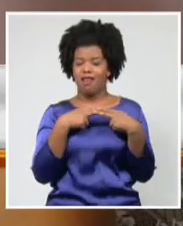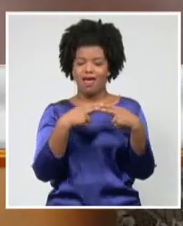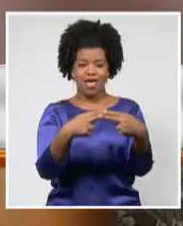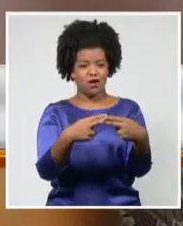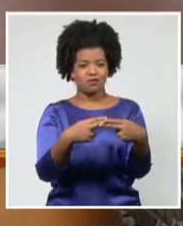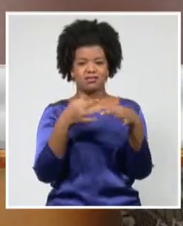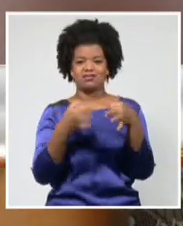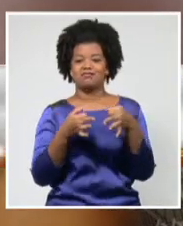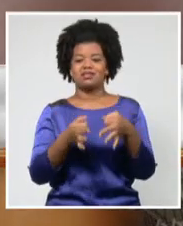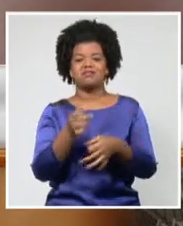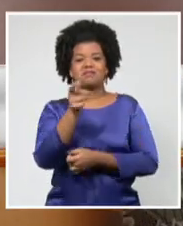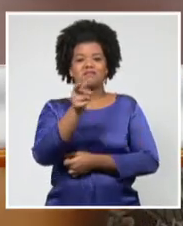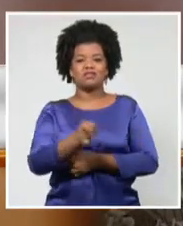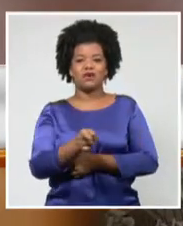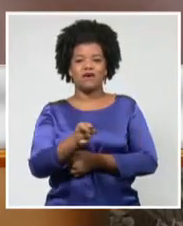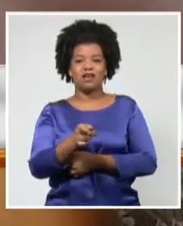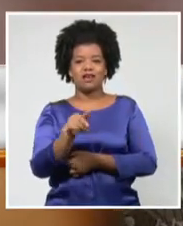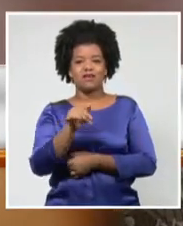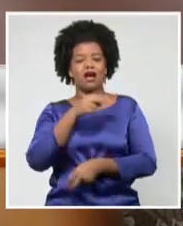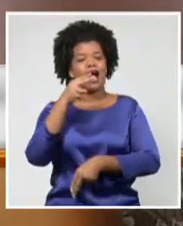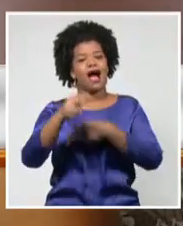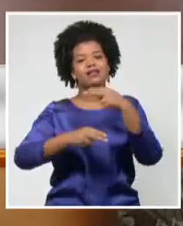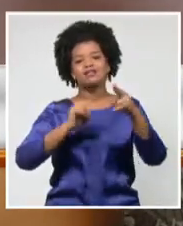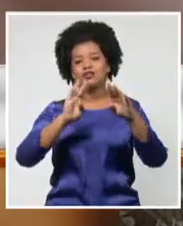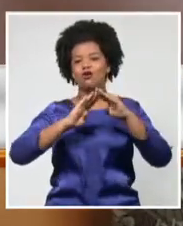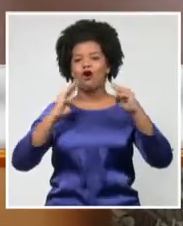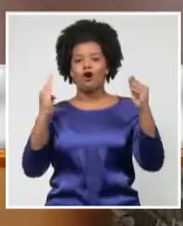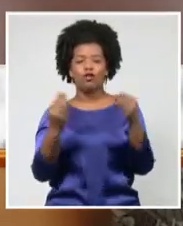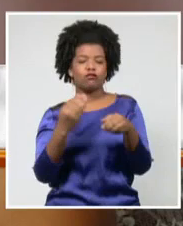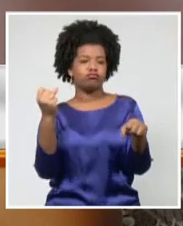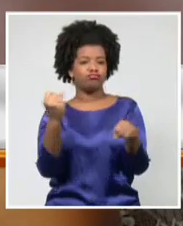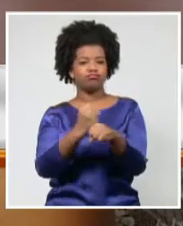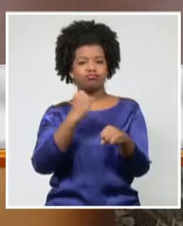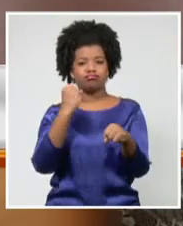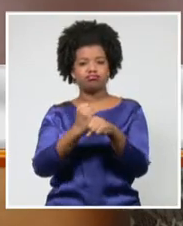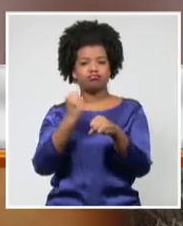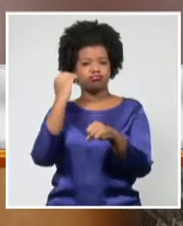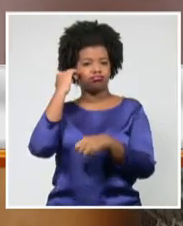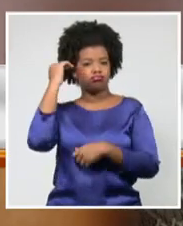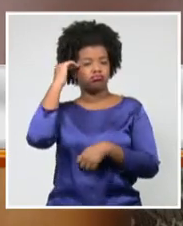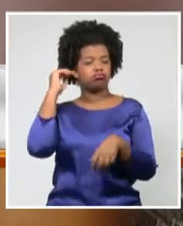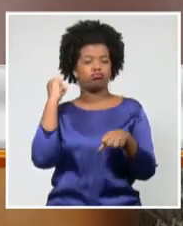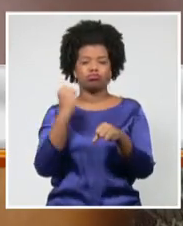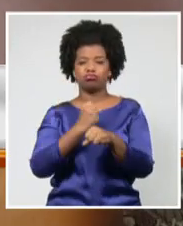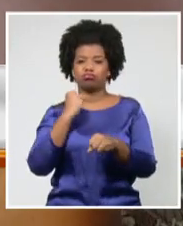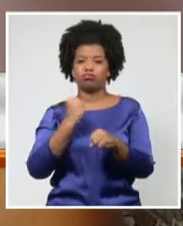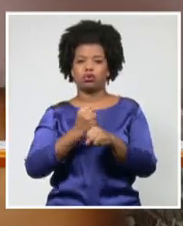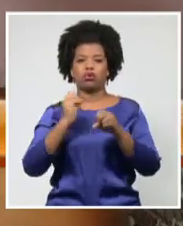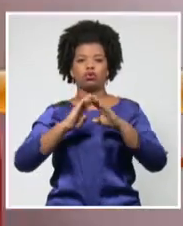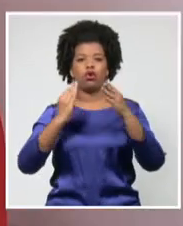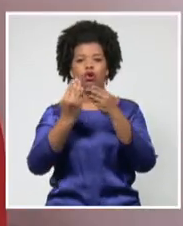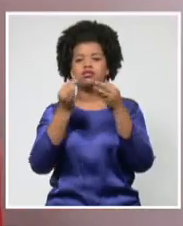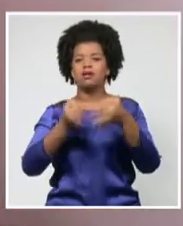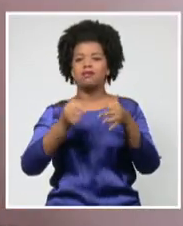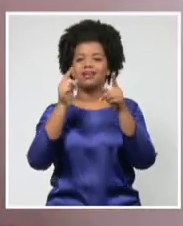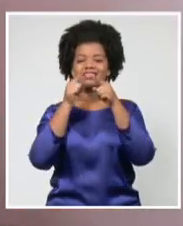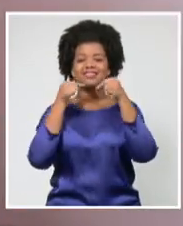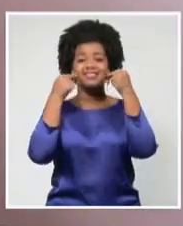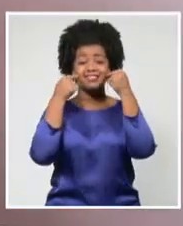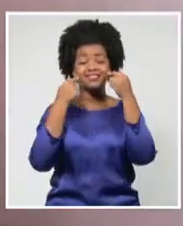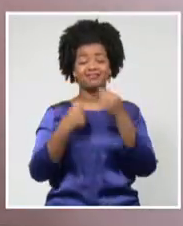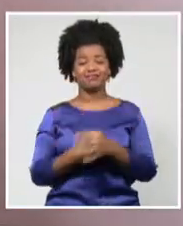la persona que lo hace todo, que tiene la capacidad de llevarlo todo, de todo hacerlo con una sonrisa.